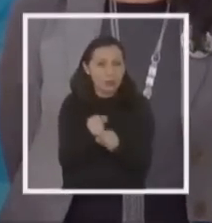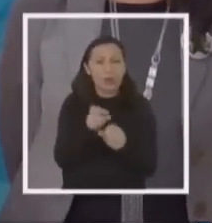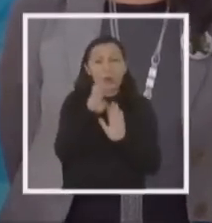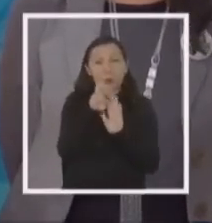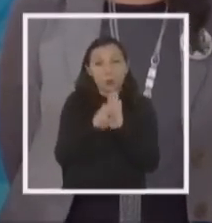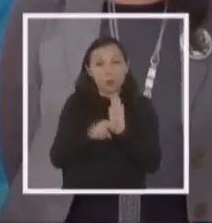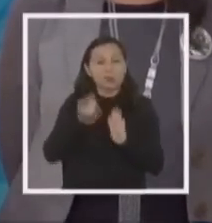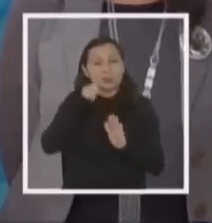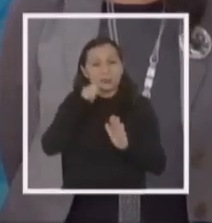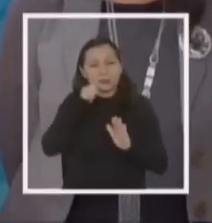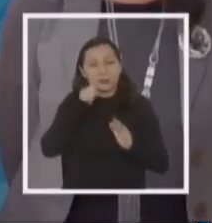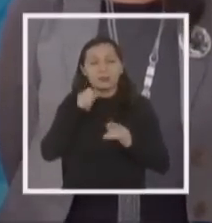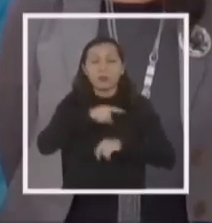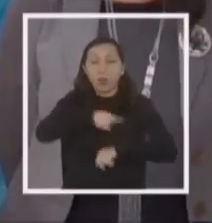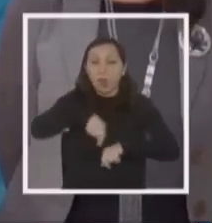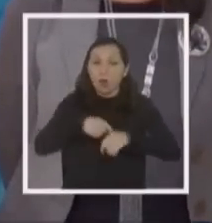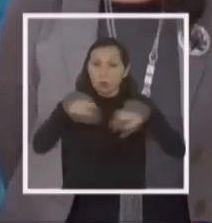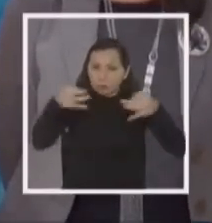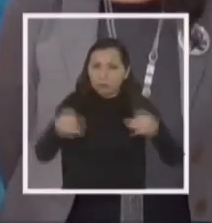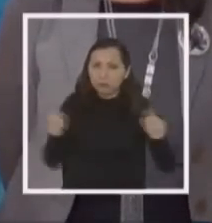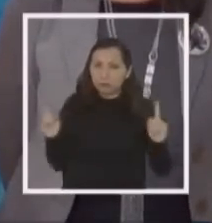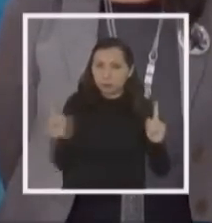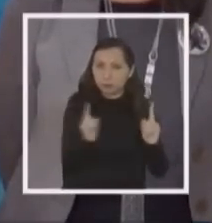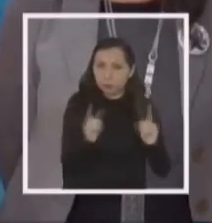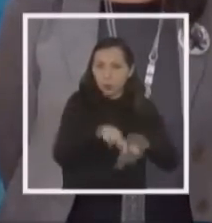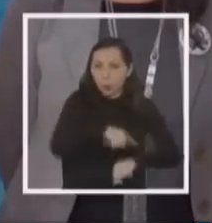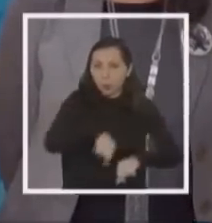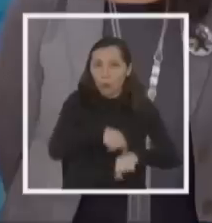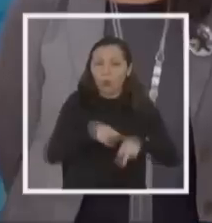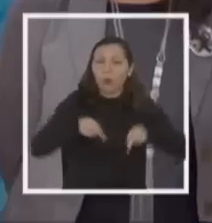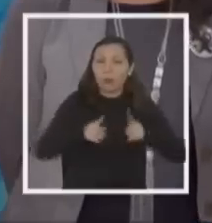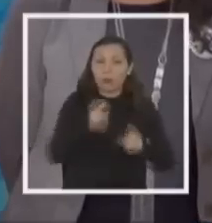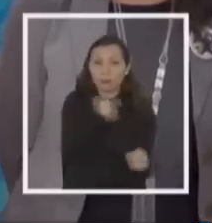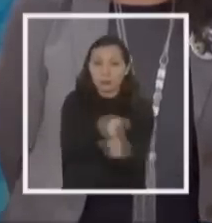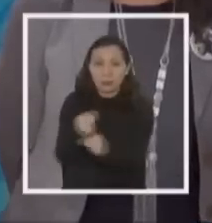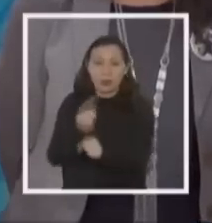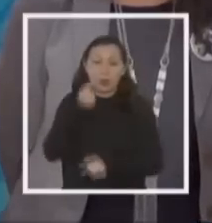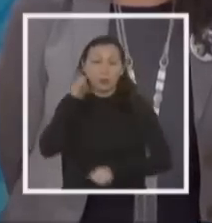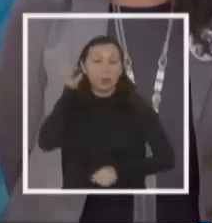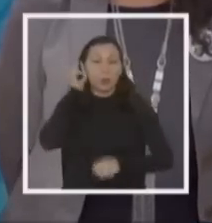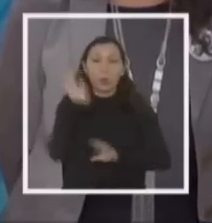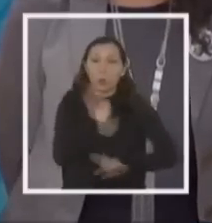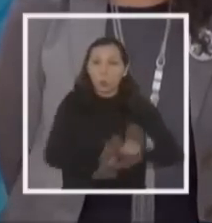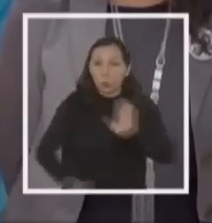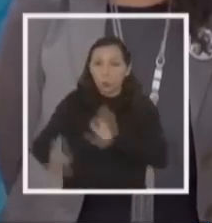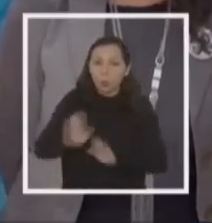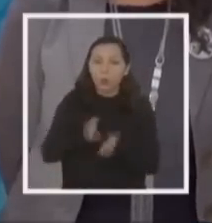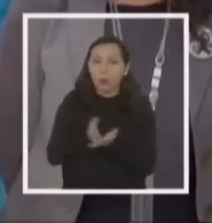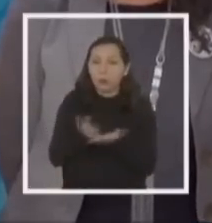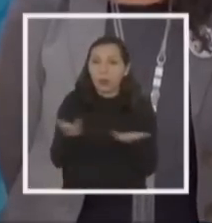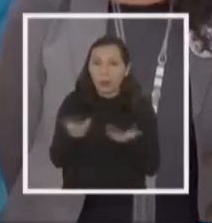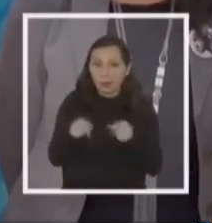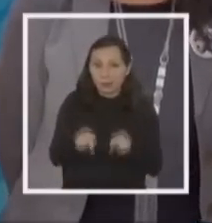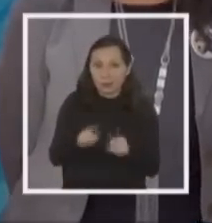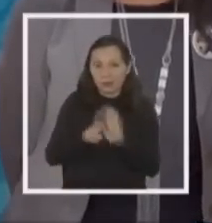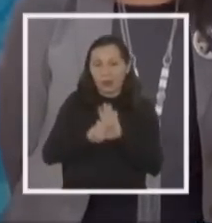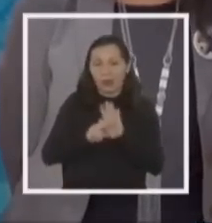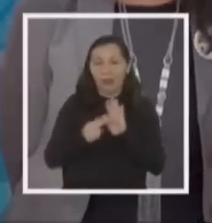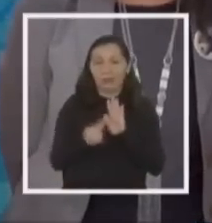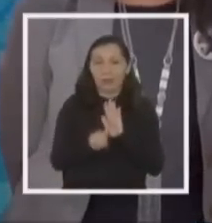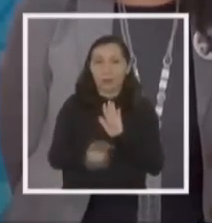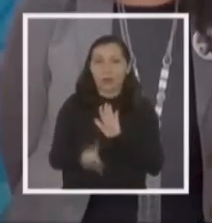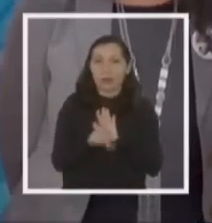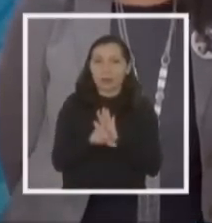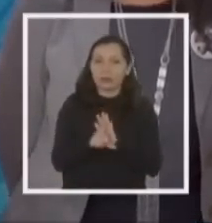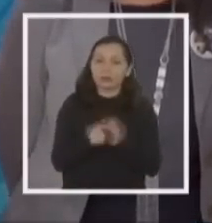proyecto signifique una reducción de jornada efectiva y los derechos laborales de los trabajadores y trabajadoras se vean resguardados a partir de esta reforma. Así